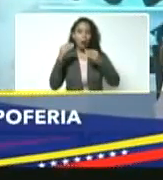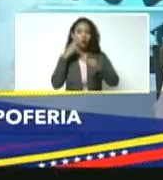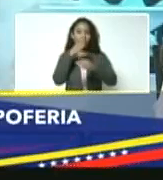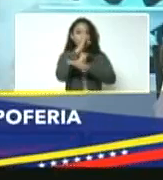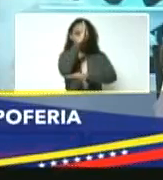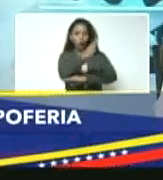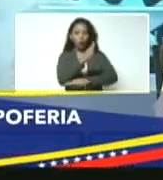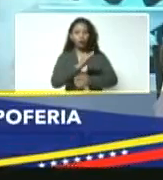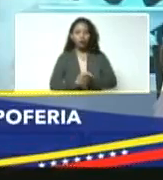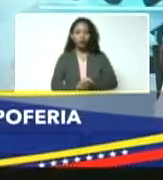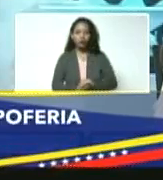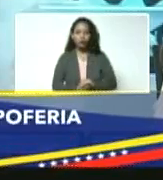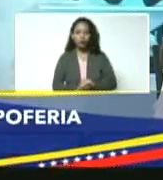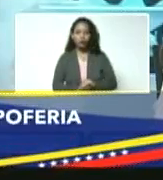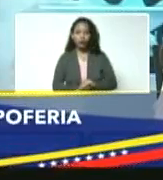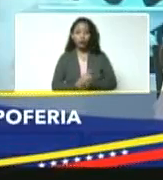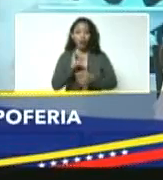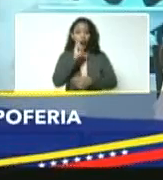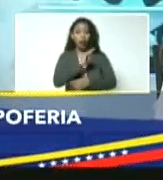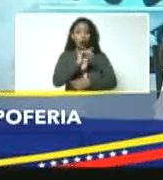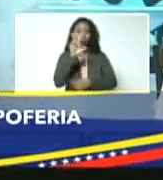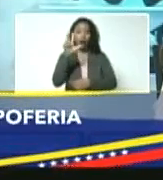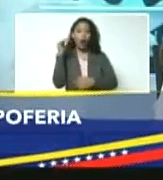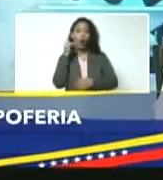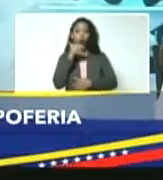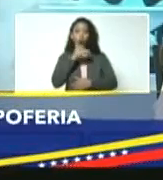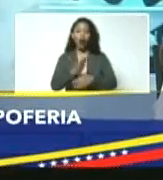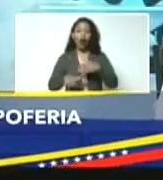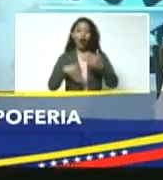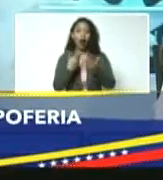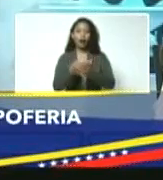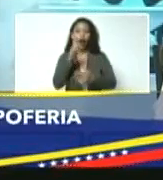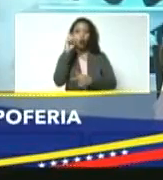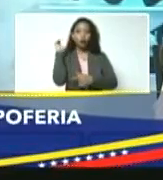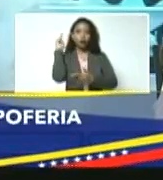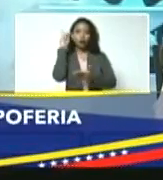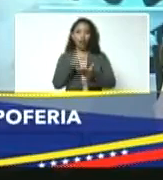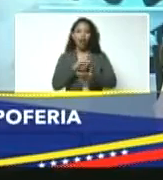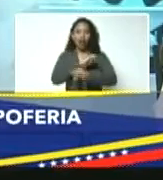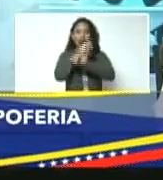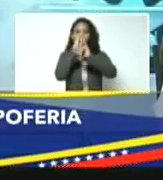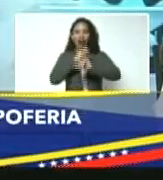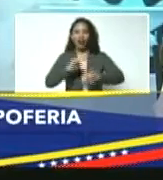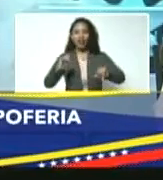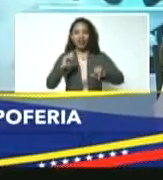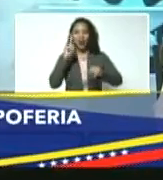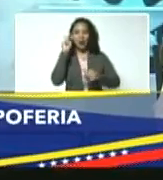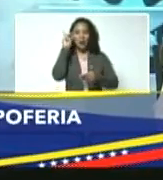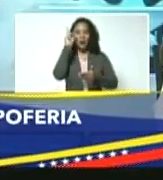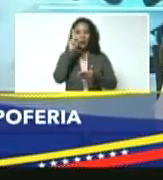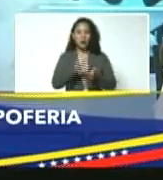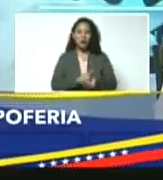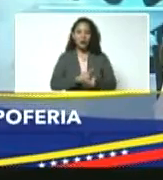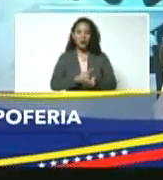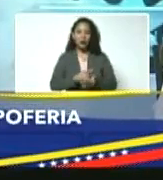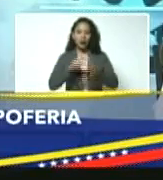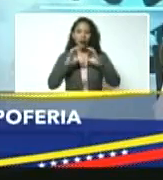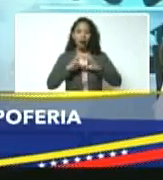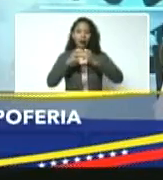directo desde el lunes 3 de octubre a un regreso feliz, a un regreso a